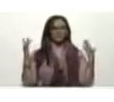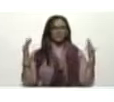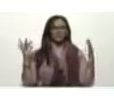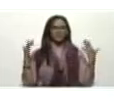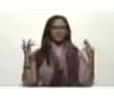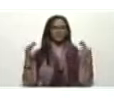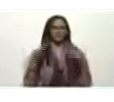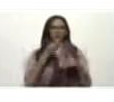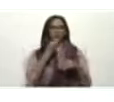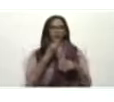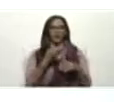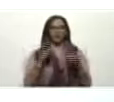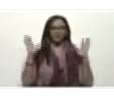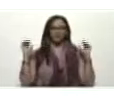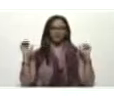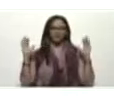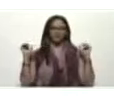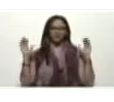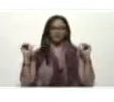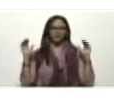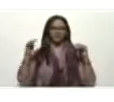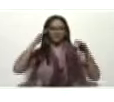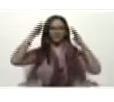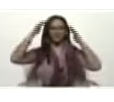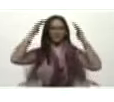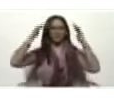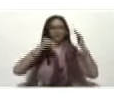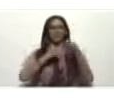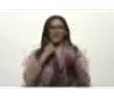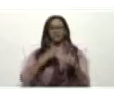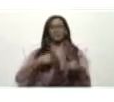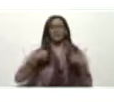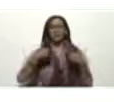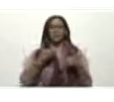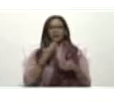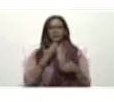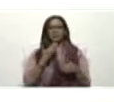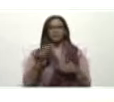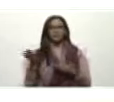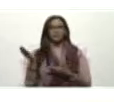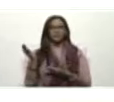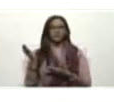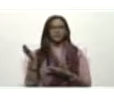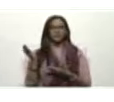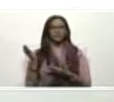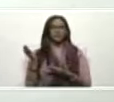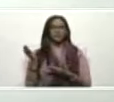Bueno, mi saludo por allá en Sarteneja. ¿Quieren decir algo más? Adelante.